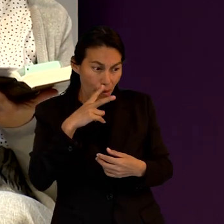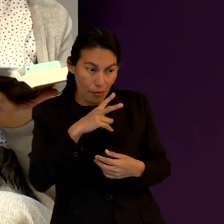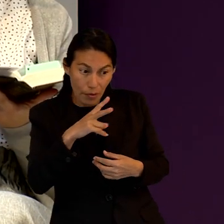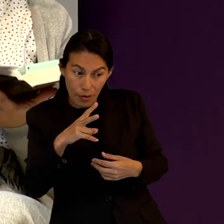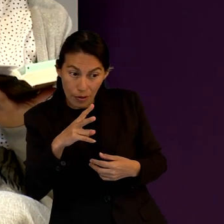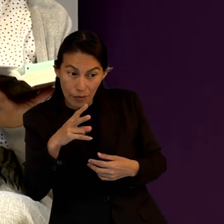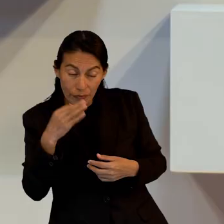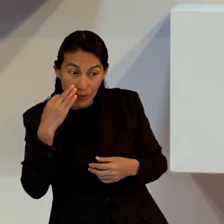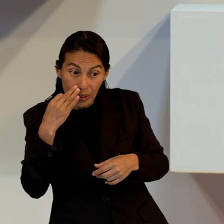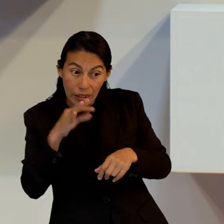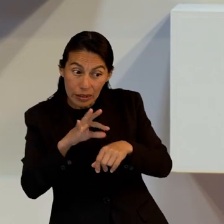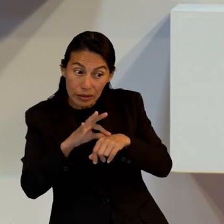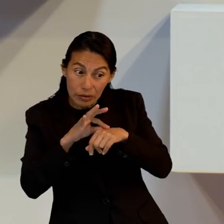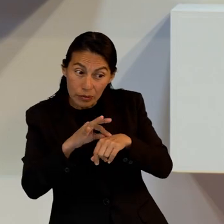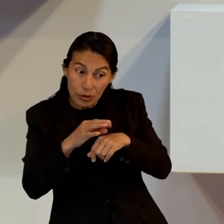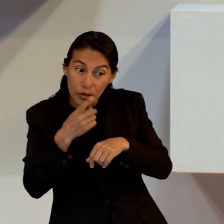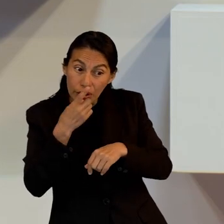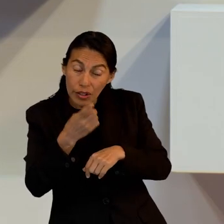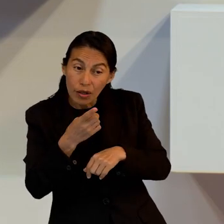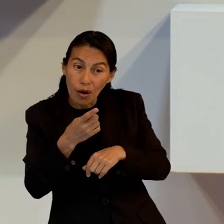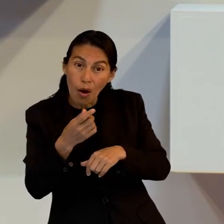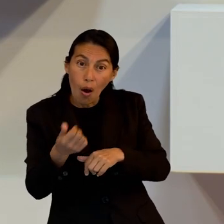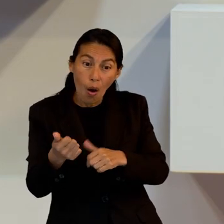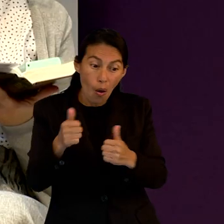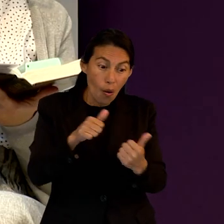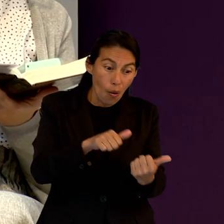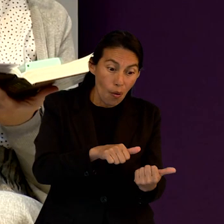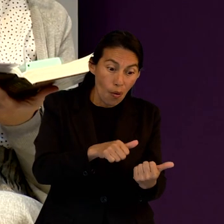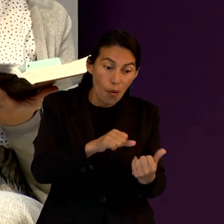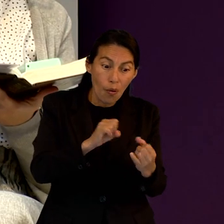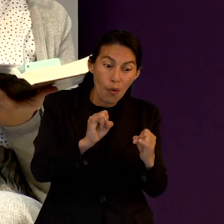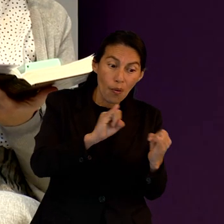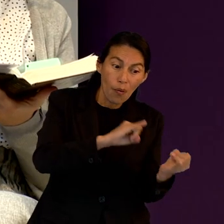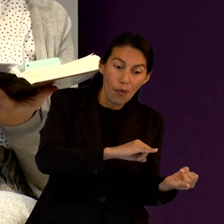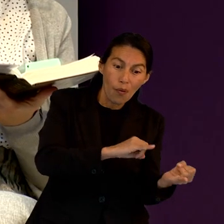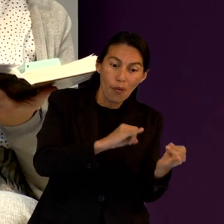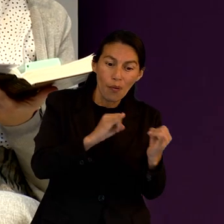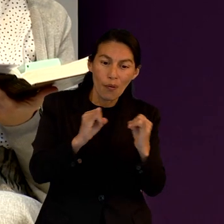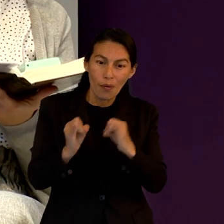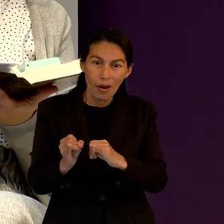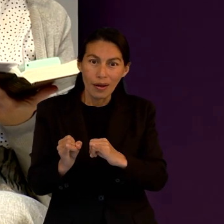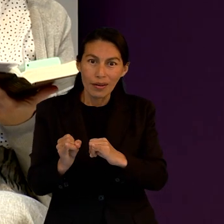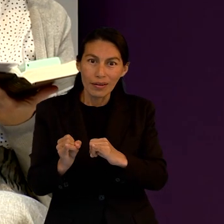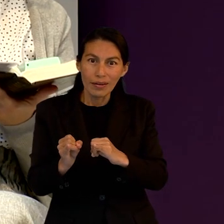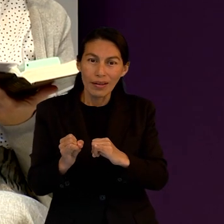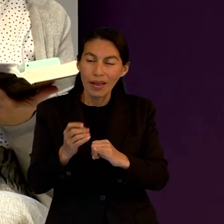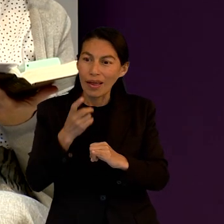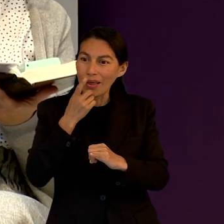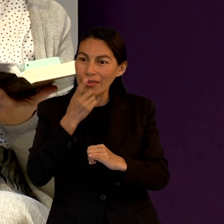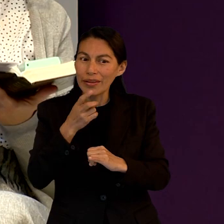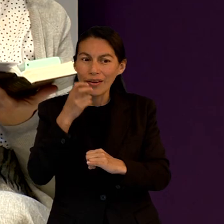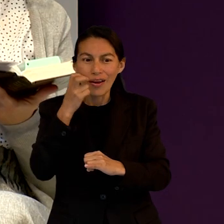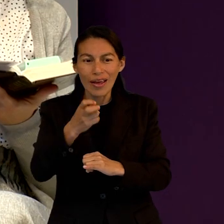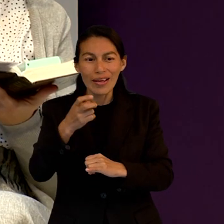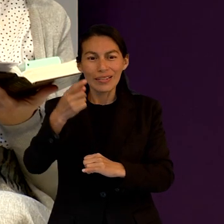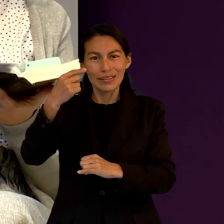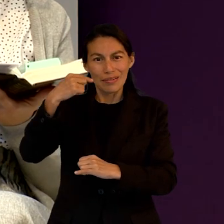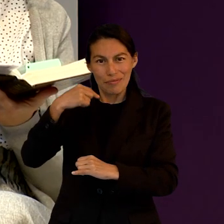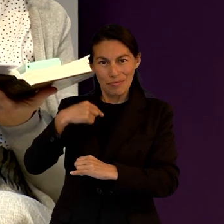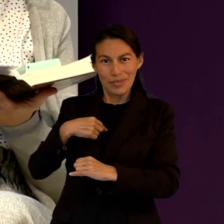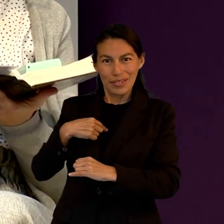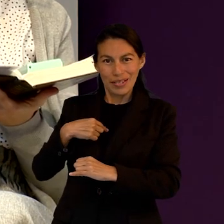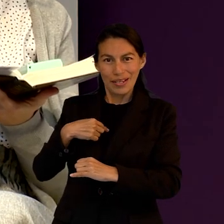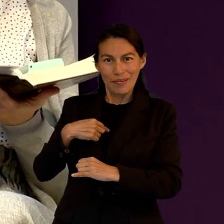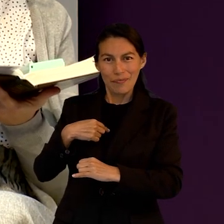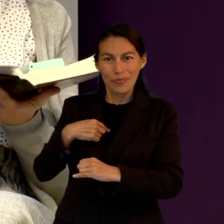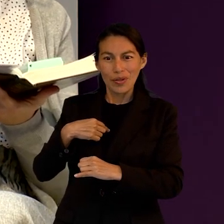diciendo este es de quien yo decía el que viene después de mí es antes de mí porque era primero